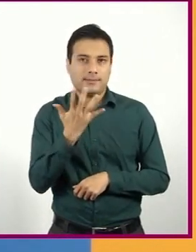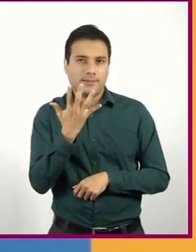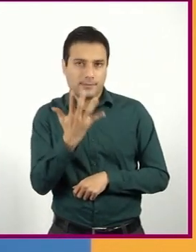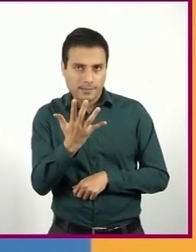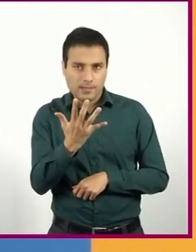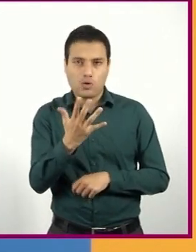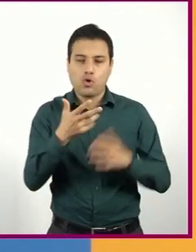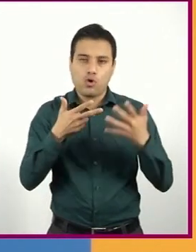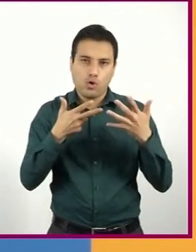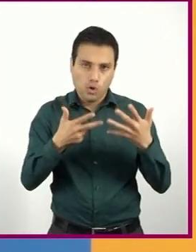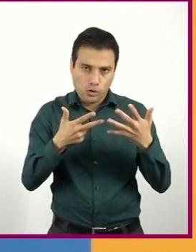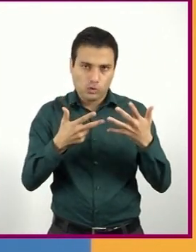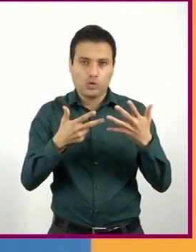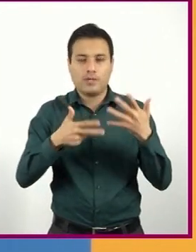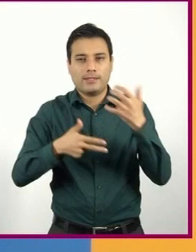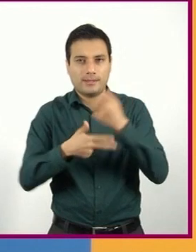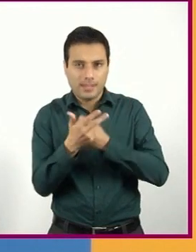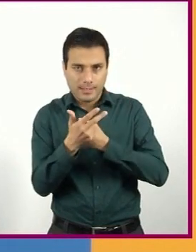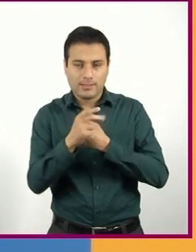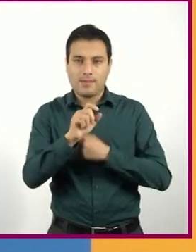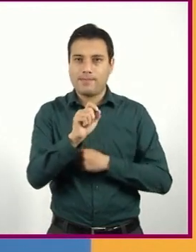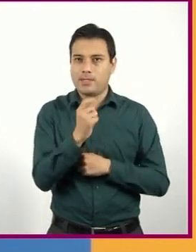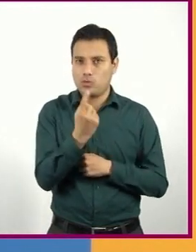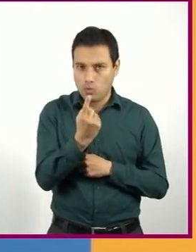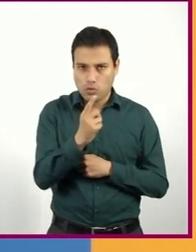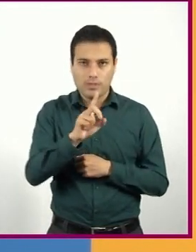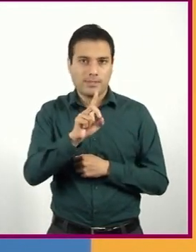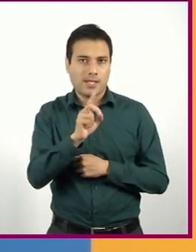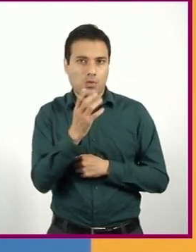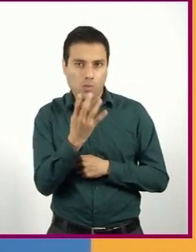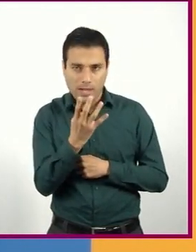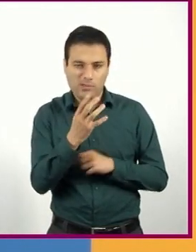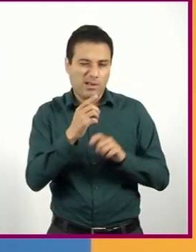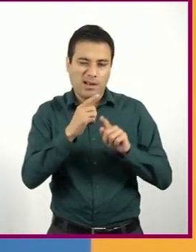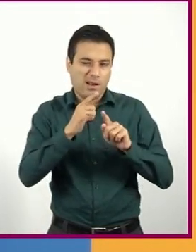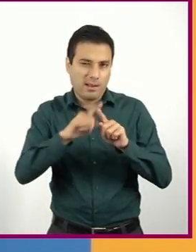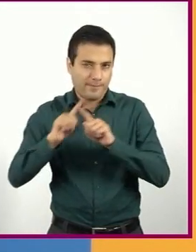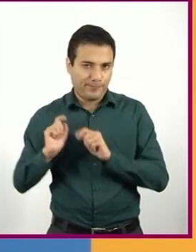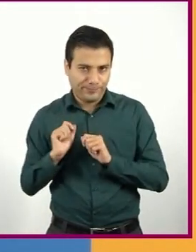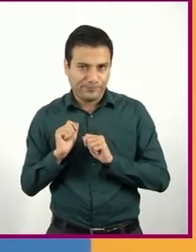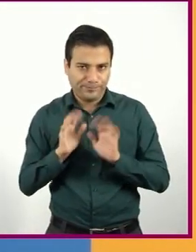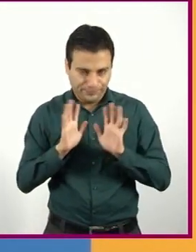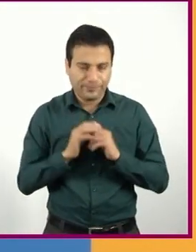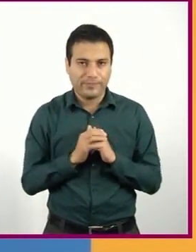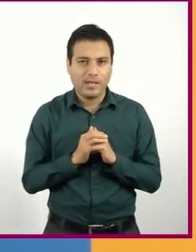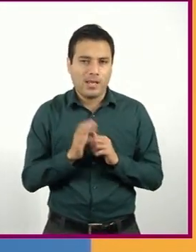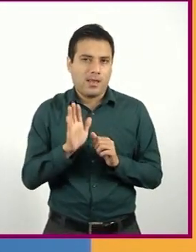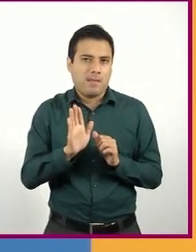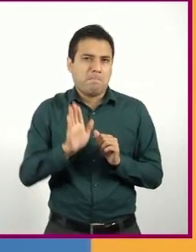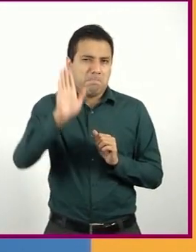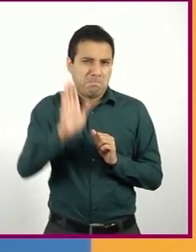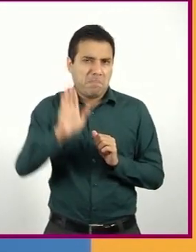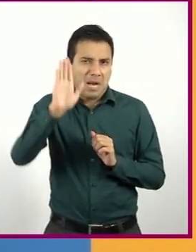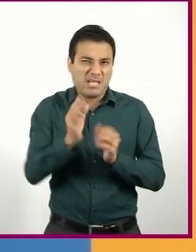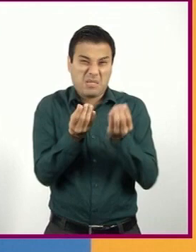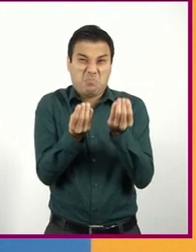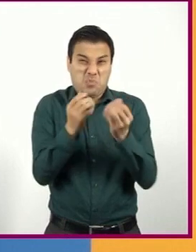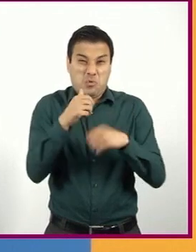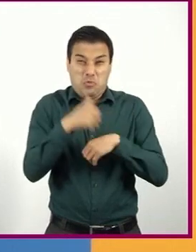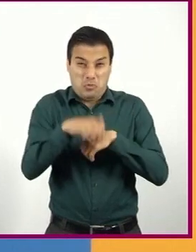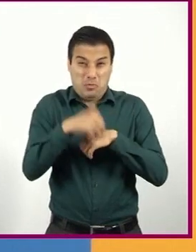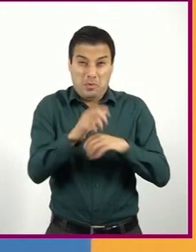5, 8, 13, 21, 34, etc. Aunque parece que son muchísimos